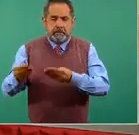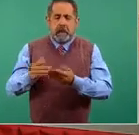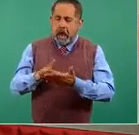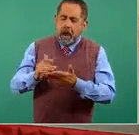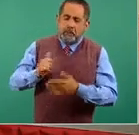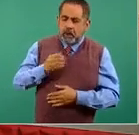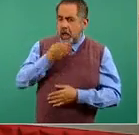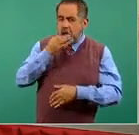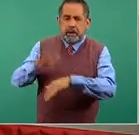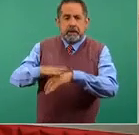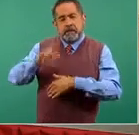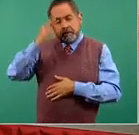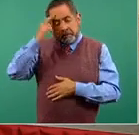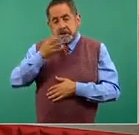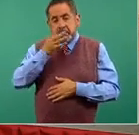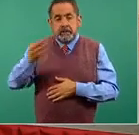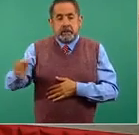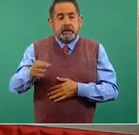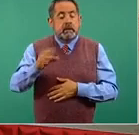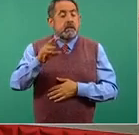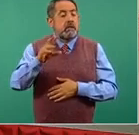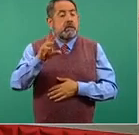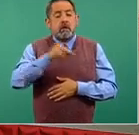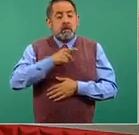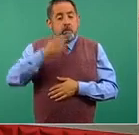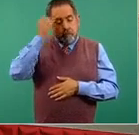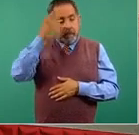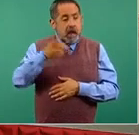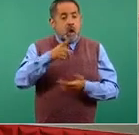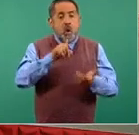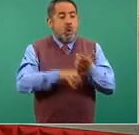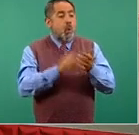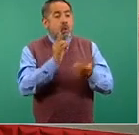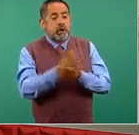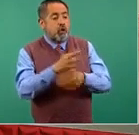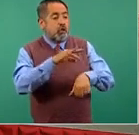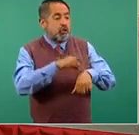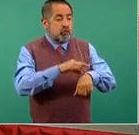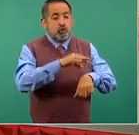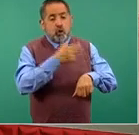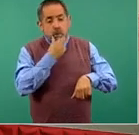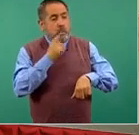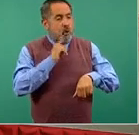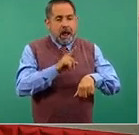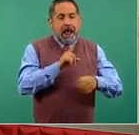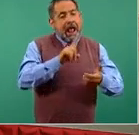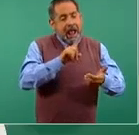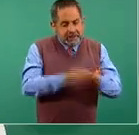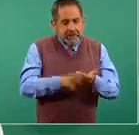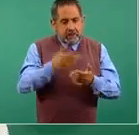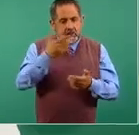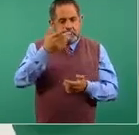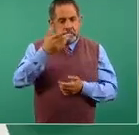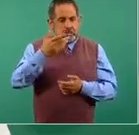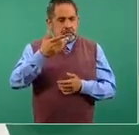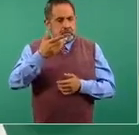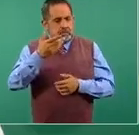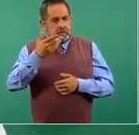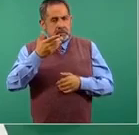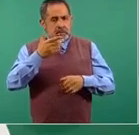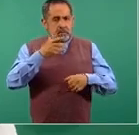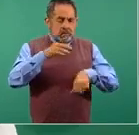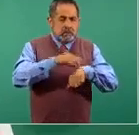para recordarles que no se olviden que el personal de salud no solo son médicas y médicos. Desde luego, nosotros, siendo médicas y médicos,